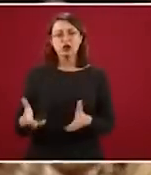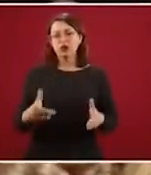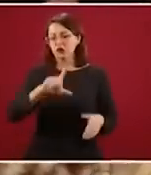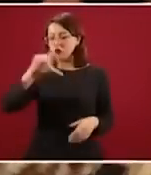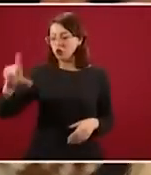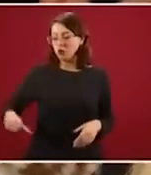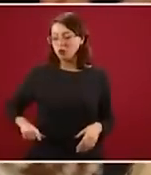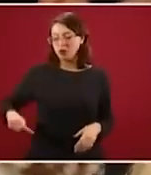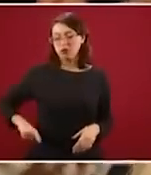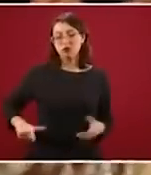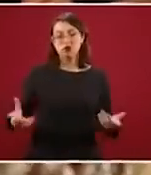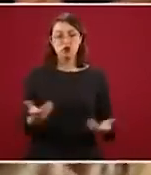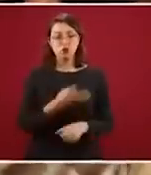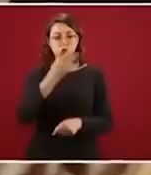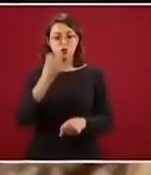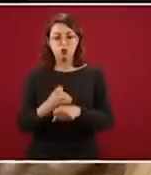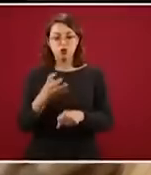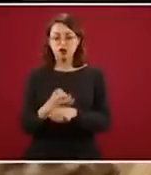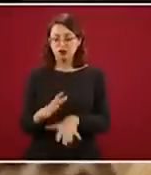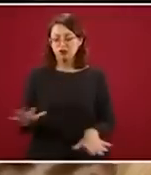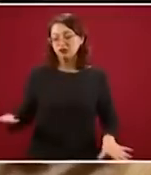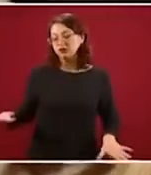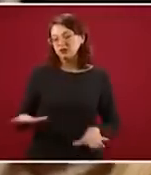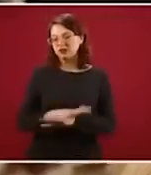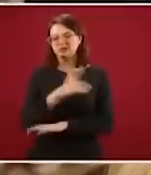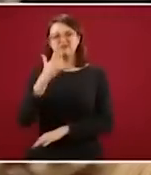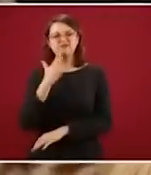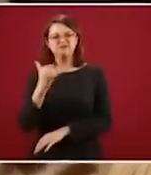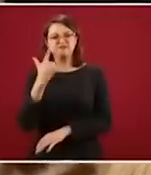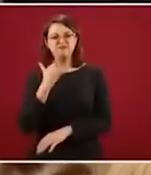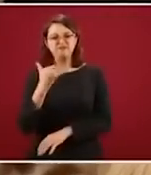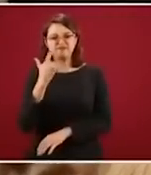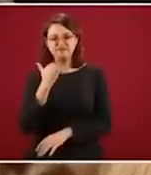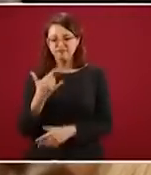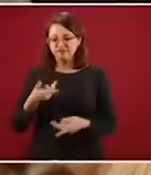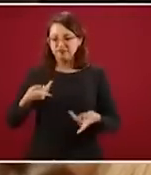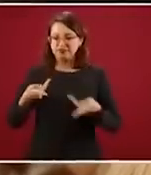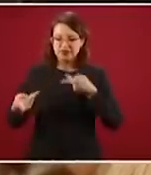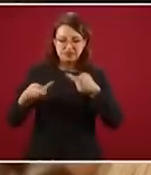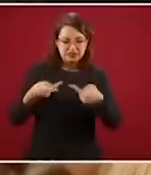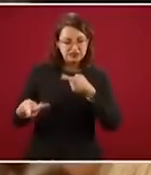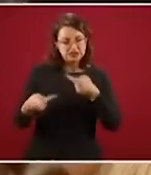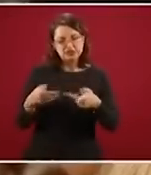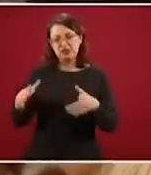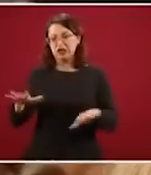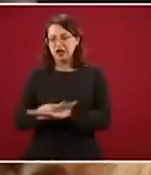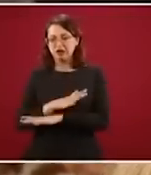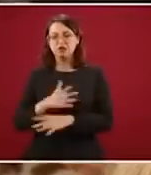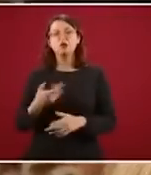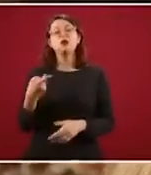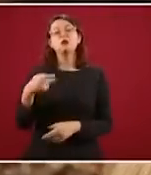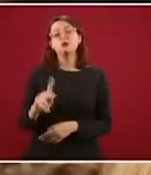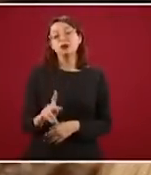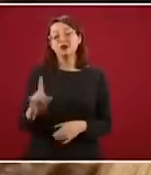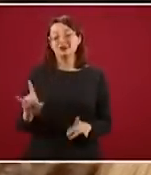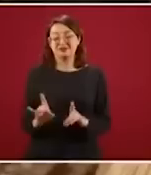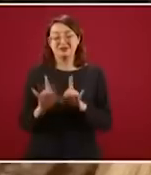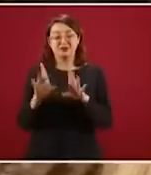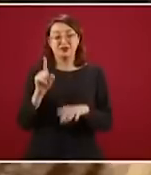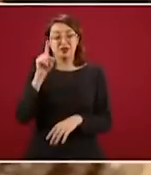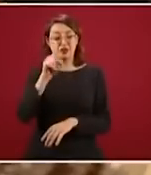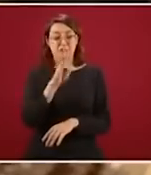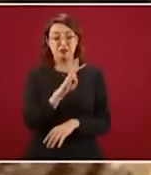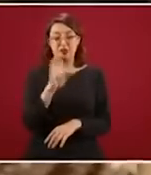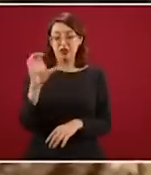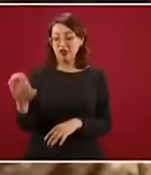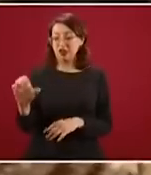la estrategia. Sin embargo, llama la atención lo que ocurre en Baja California. ¿Y qué es lo que ocurre? Se modificó la Ley de Desarrollo